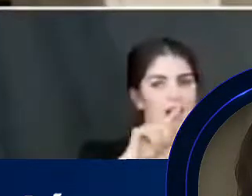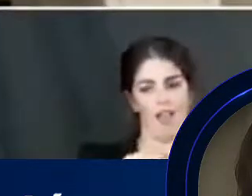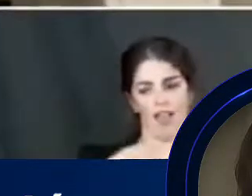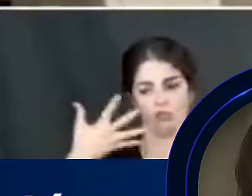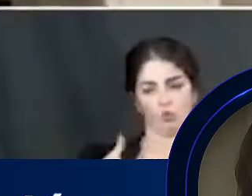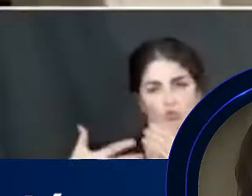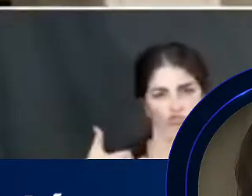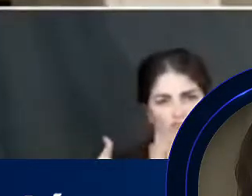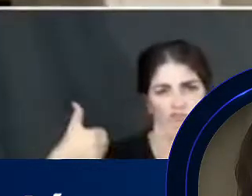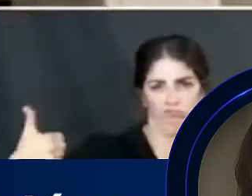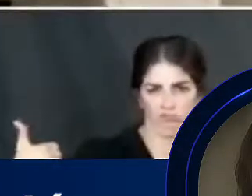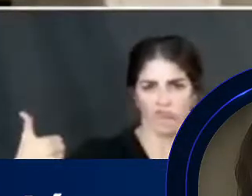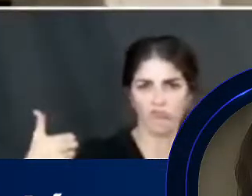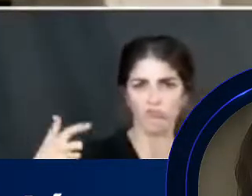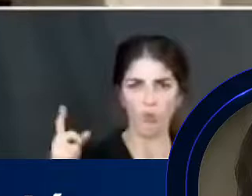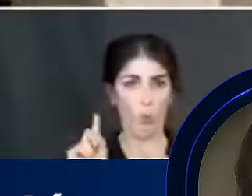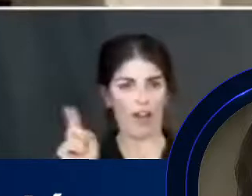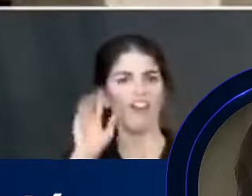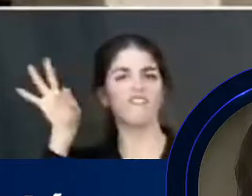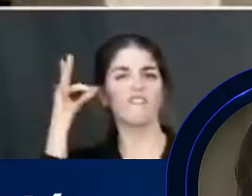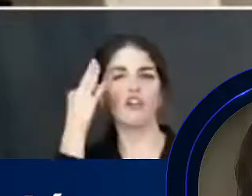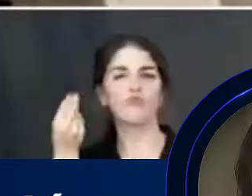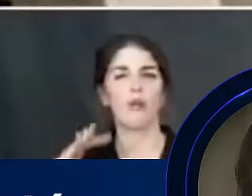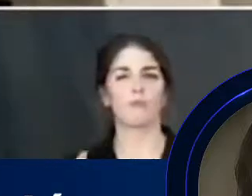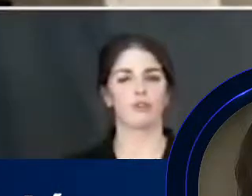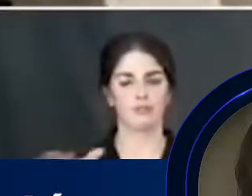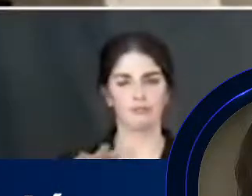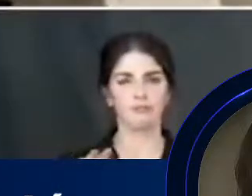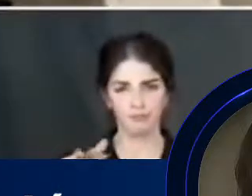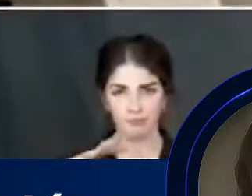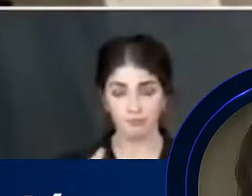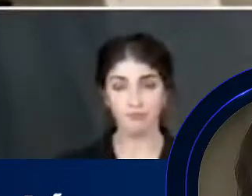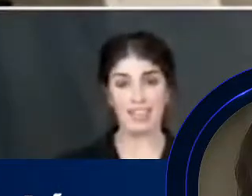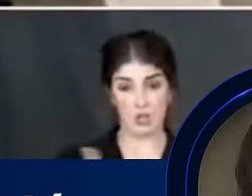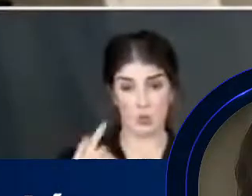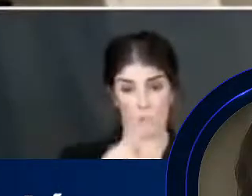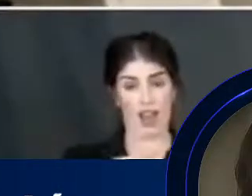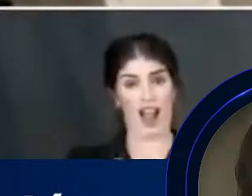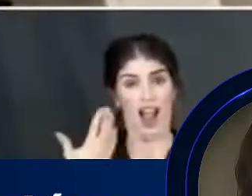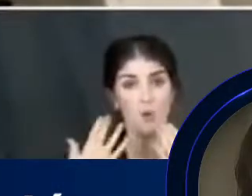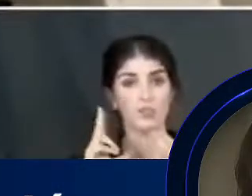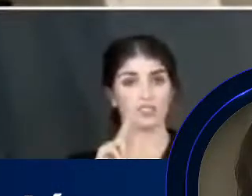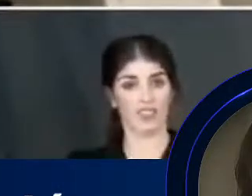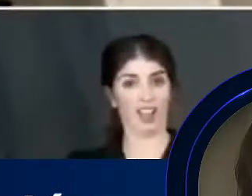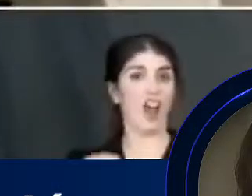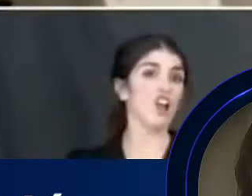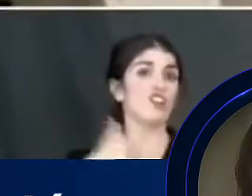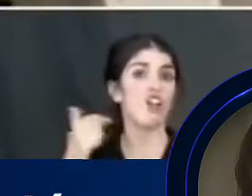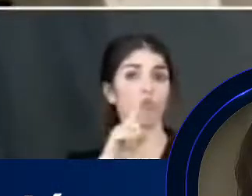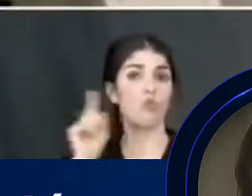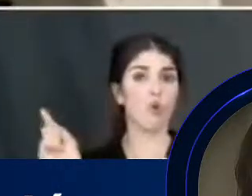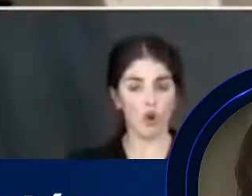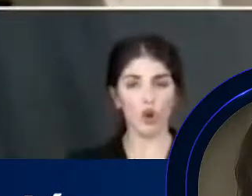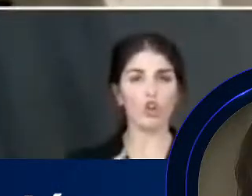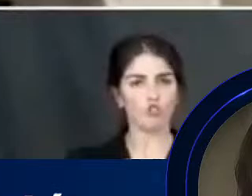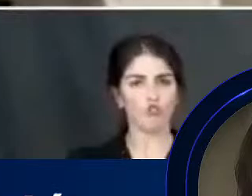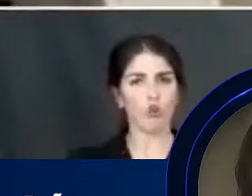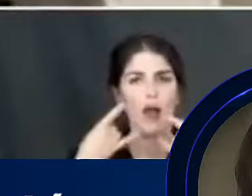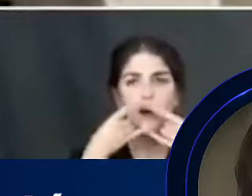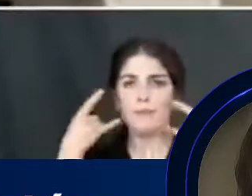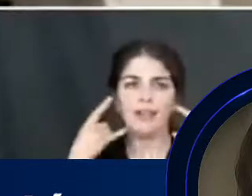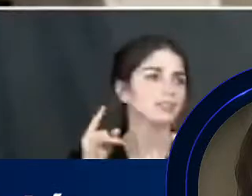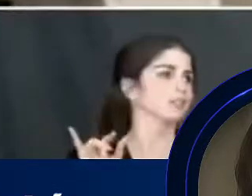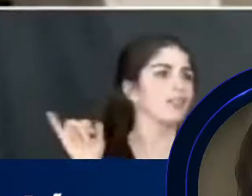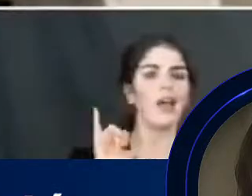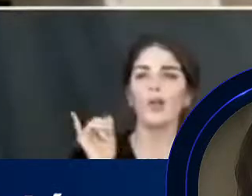no tiene 3 semanas en el poder, un poquito más de 3 semanas, y ya se ven